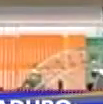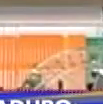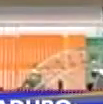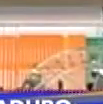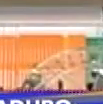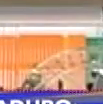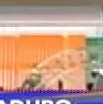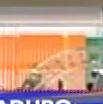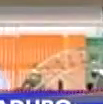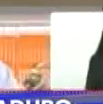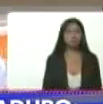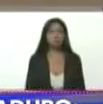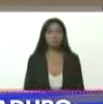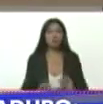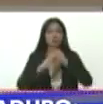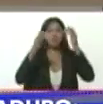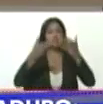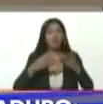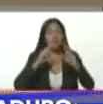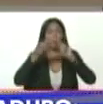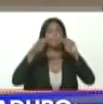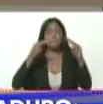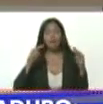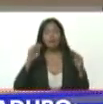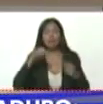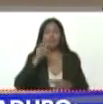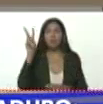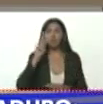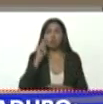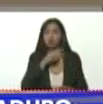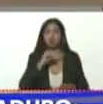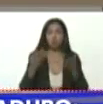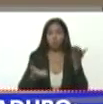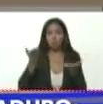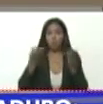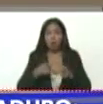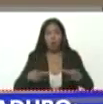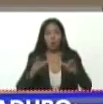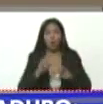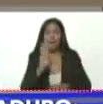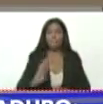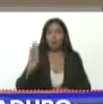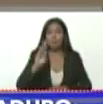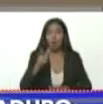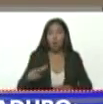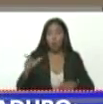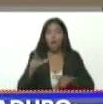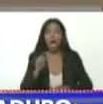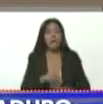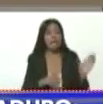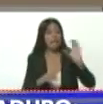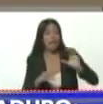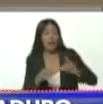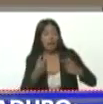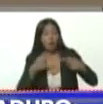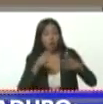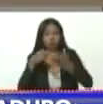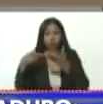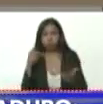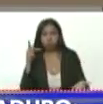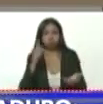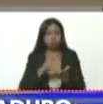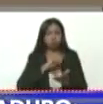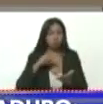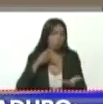de Venezuela. Claro que jugamos varios escenarios. En Barbados uno, en Caracas otro, y así por el